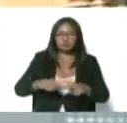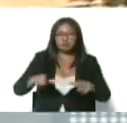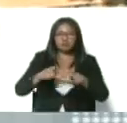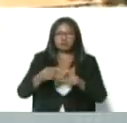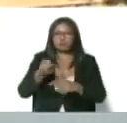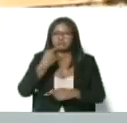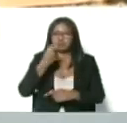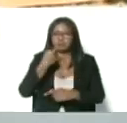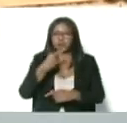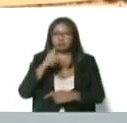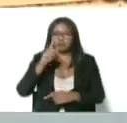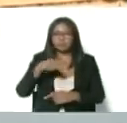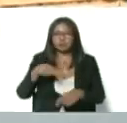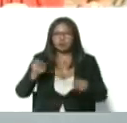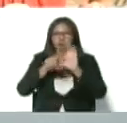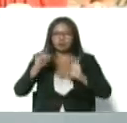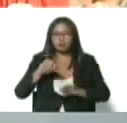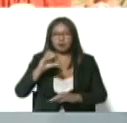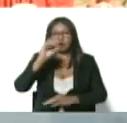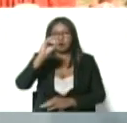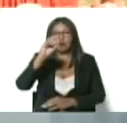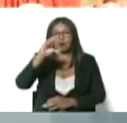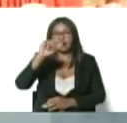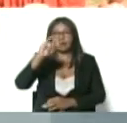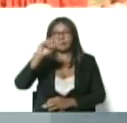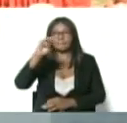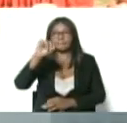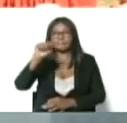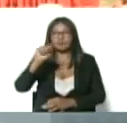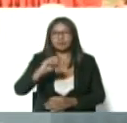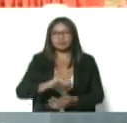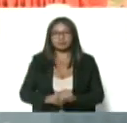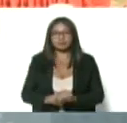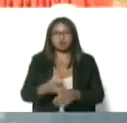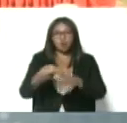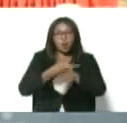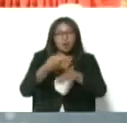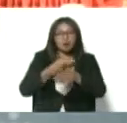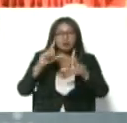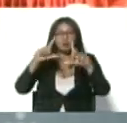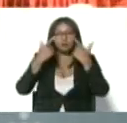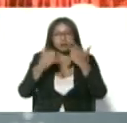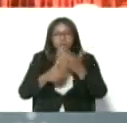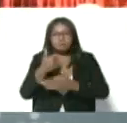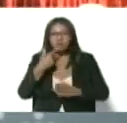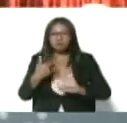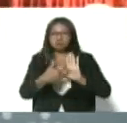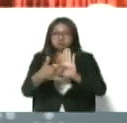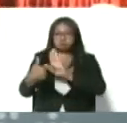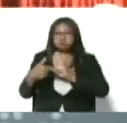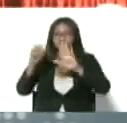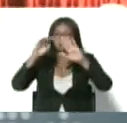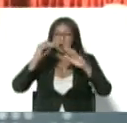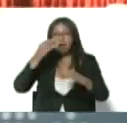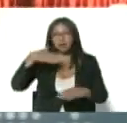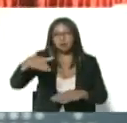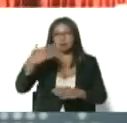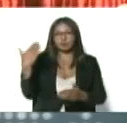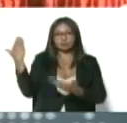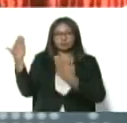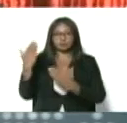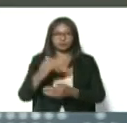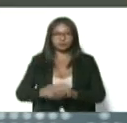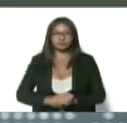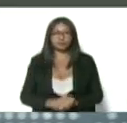tratamiento de adicciones ok más general en jefe gobernador de la guaira que más les puede mostrar al pueblo adelante qué más